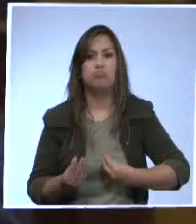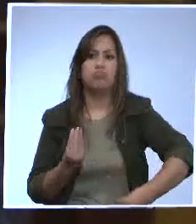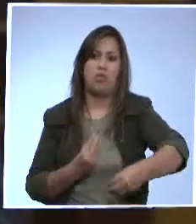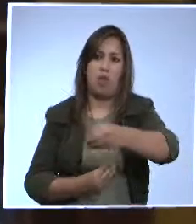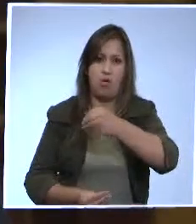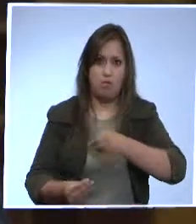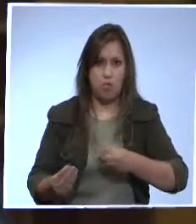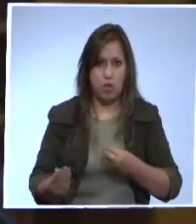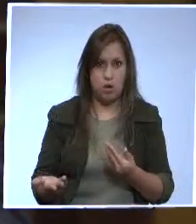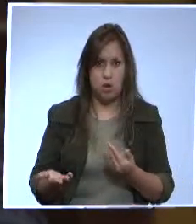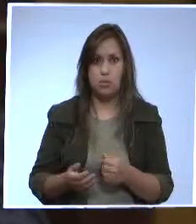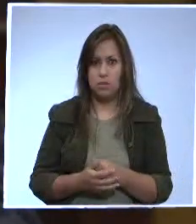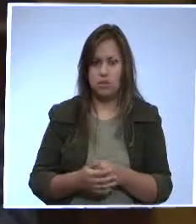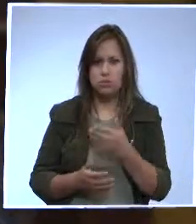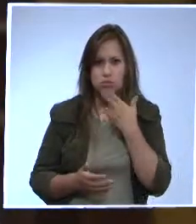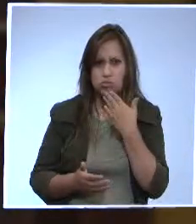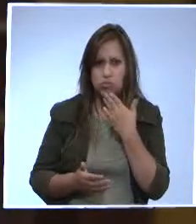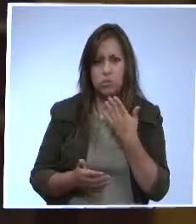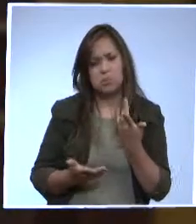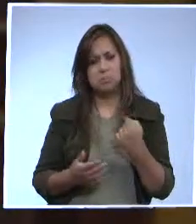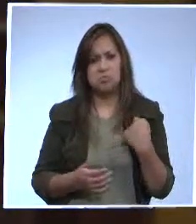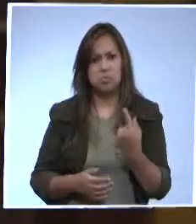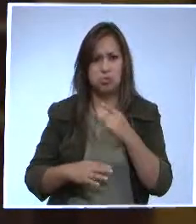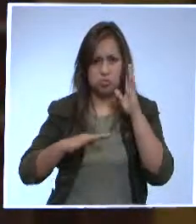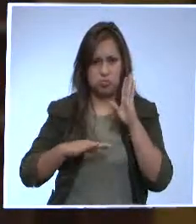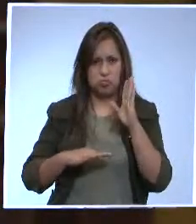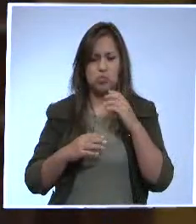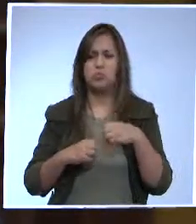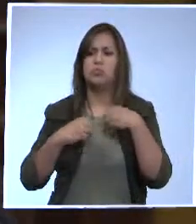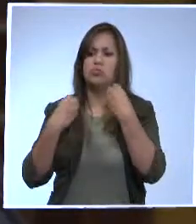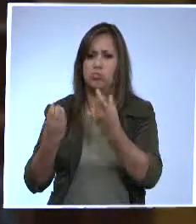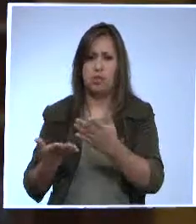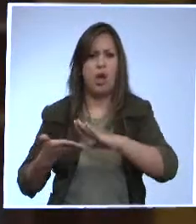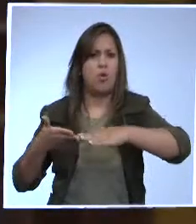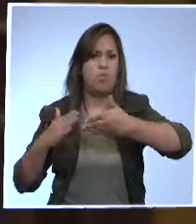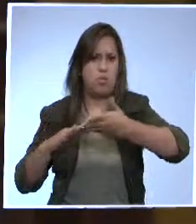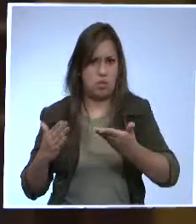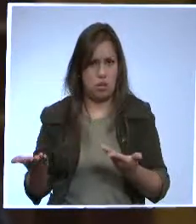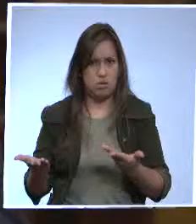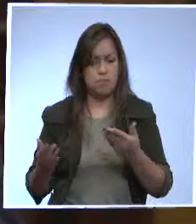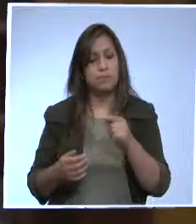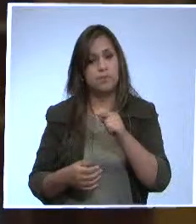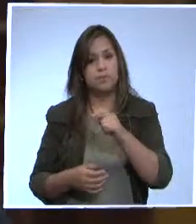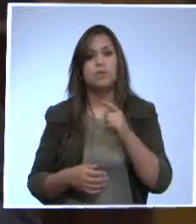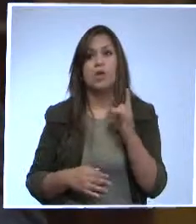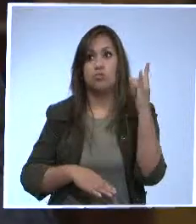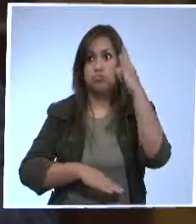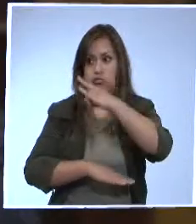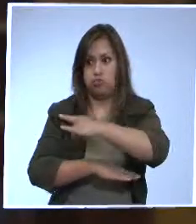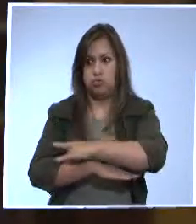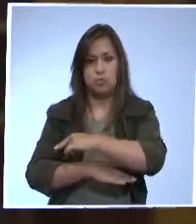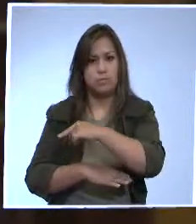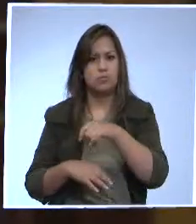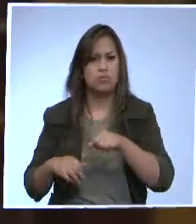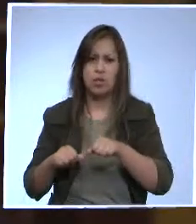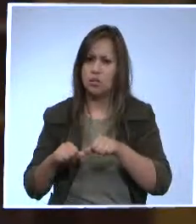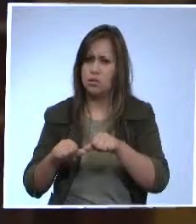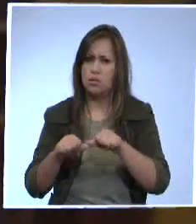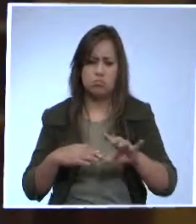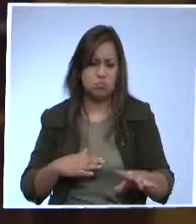beneficios son muchos digamos se volvió estas son un pueblo de desarrollo importante pero fíjese importa la presencia era buena presencia del aeropuerto pero ellos quieren seguir contribuyendo